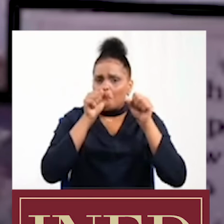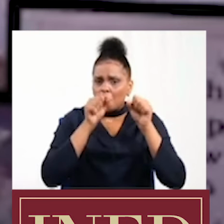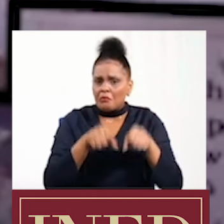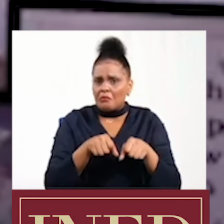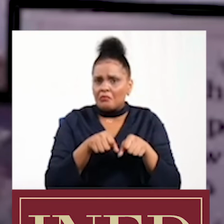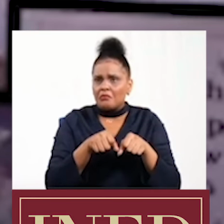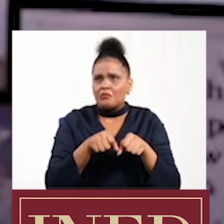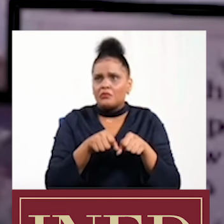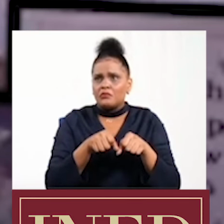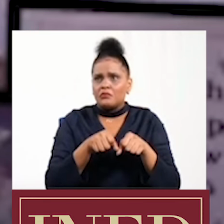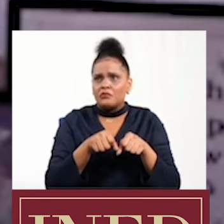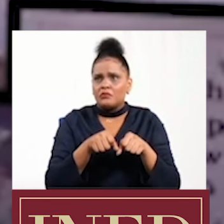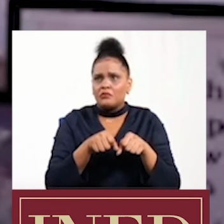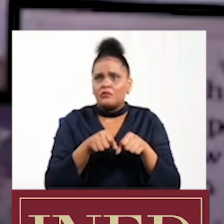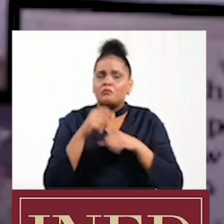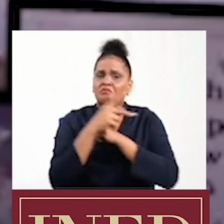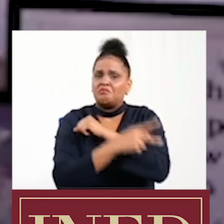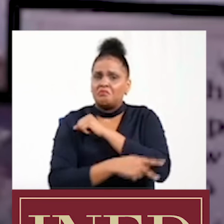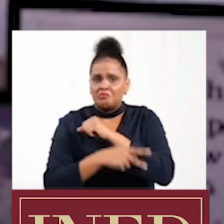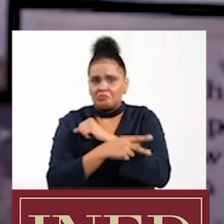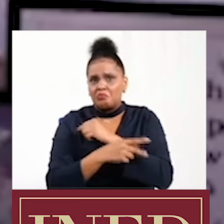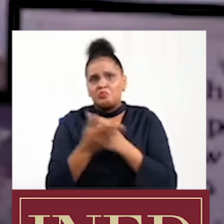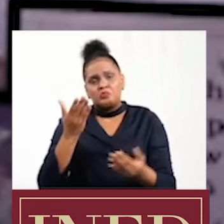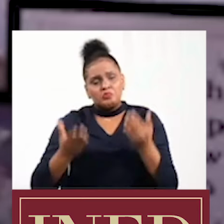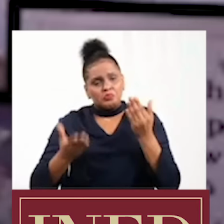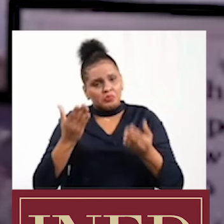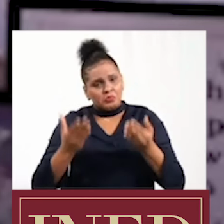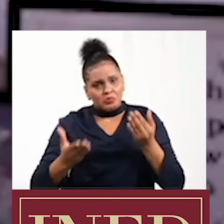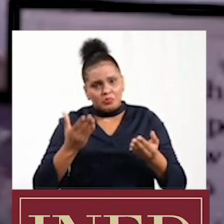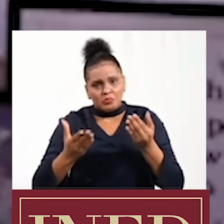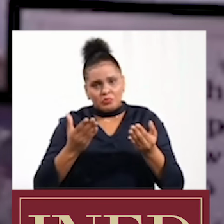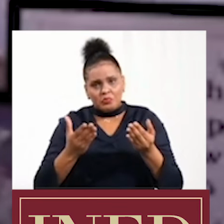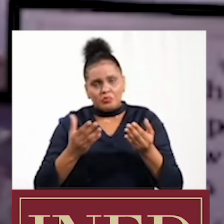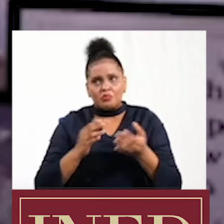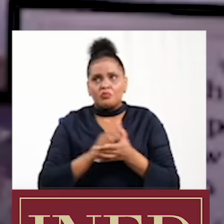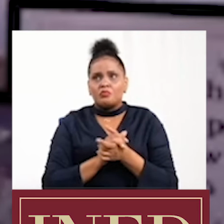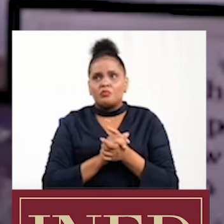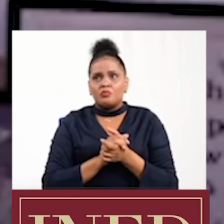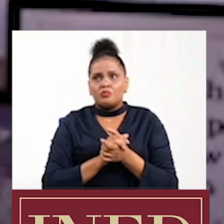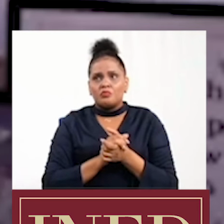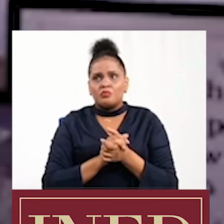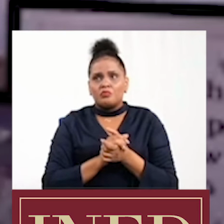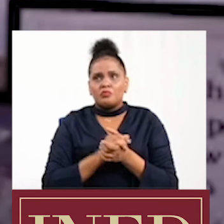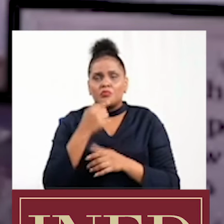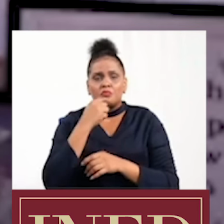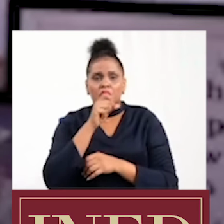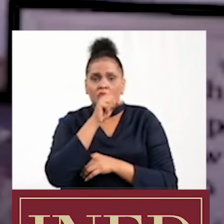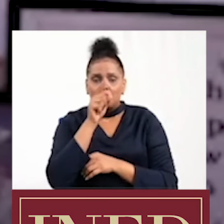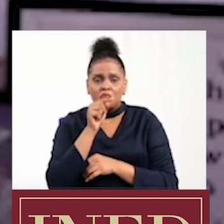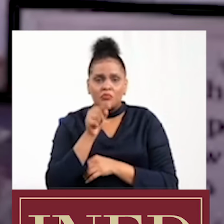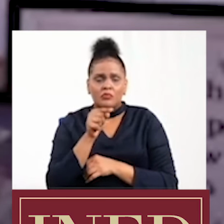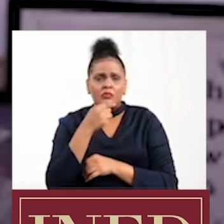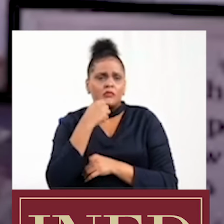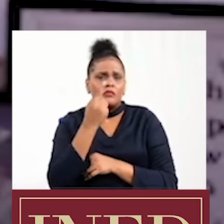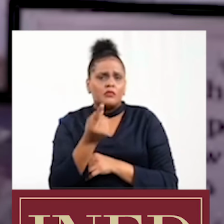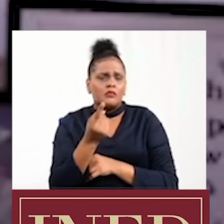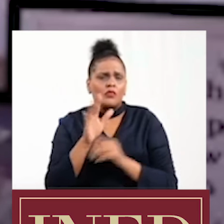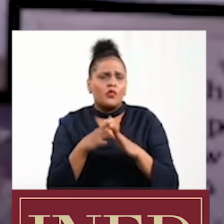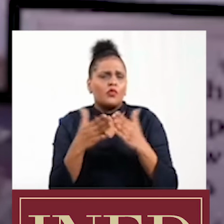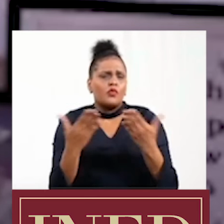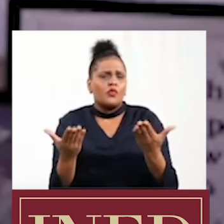organismos autónomos es decir es el país digamos que está que ese es un país pionero en ese sentido porque